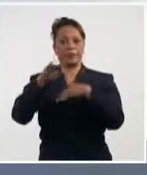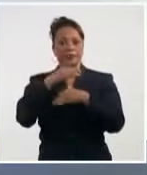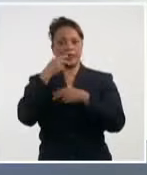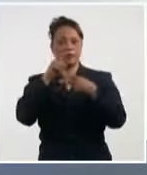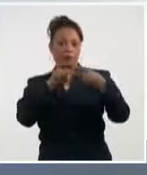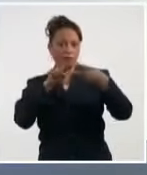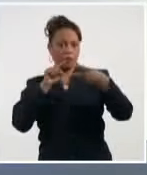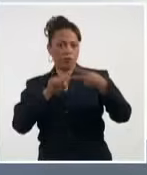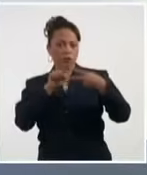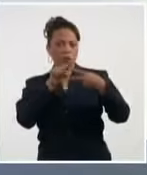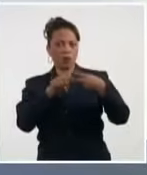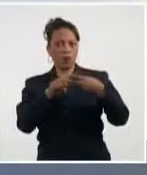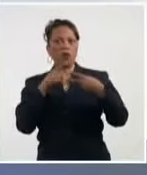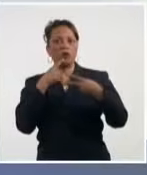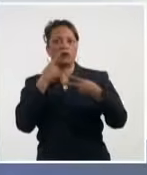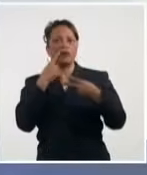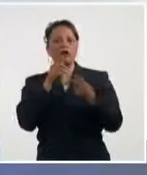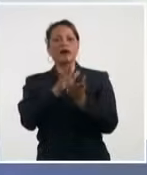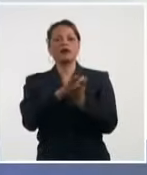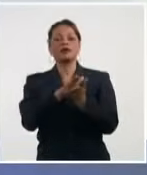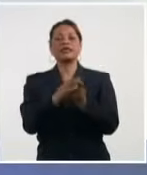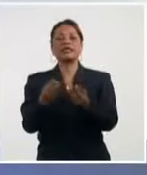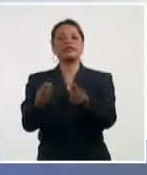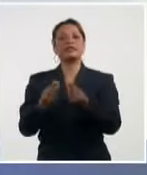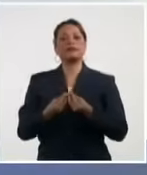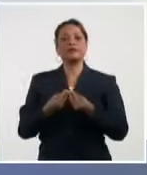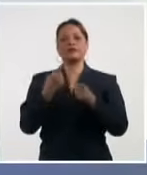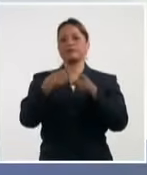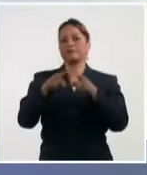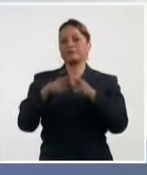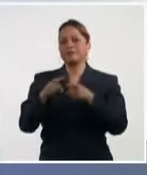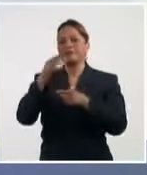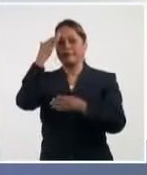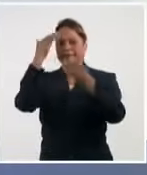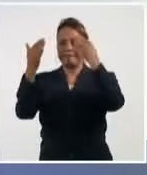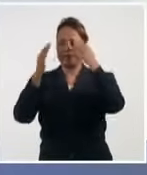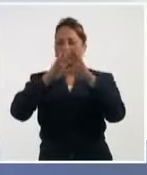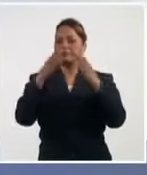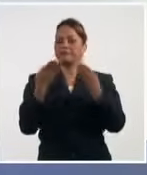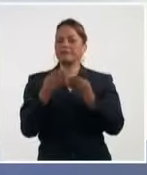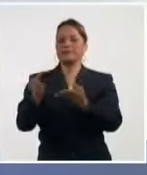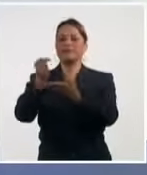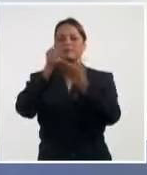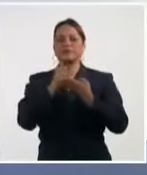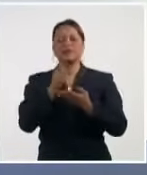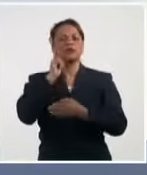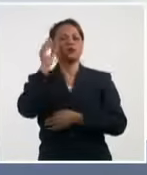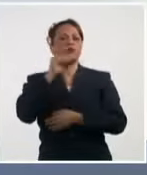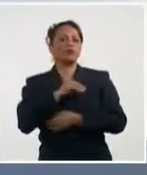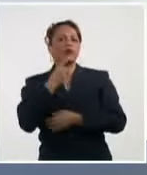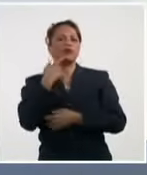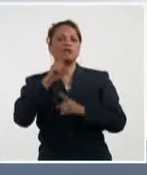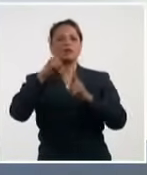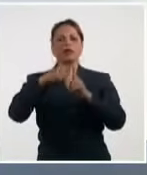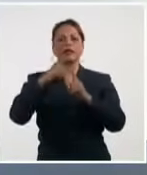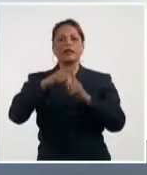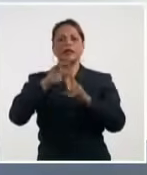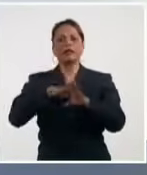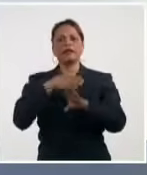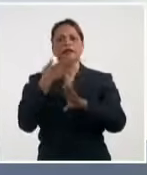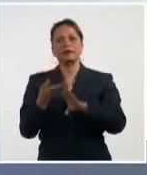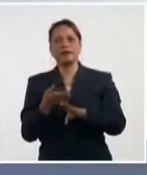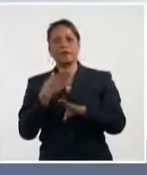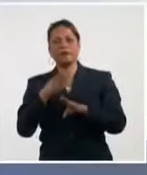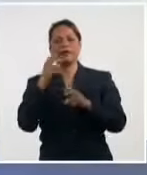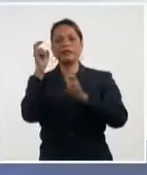Dávila, constataron la recepción de esos medios, apreciaron sus prestaciones y conocieron detalles de las tareas postventa en talleres de la empresa